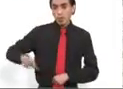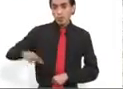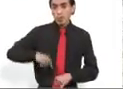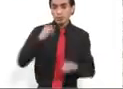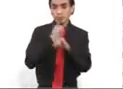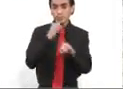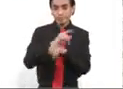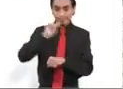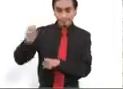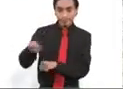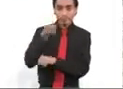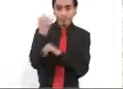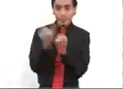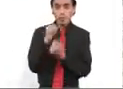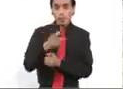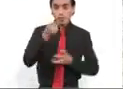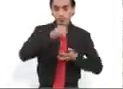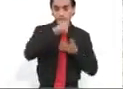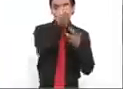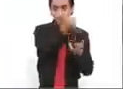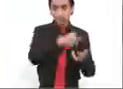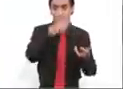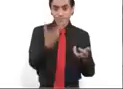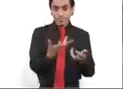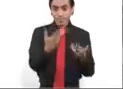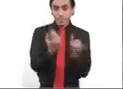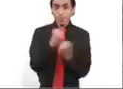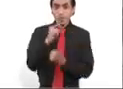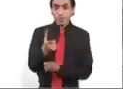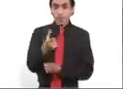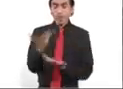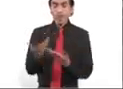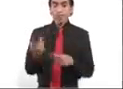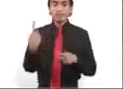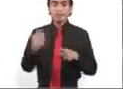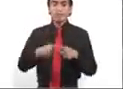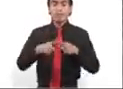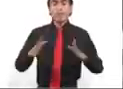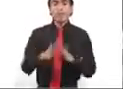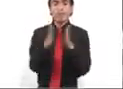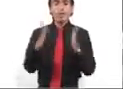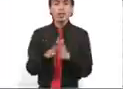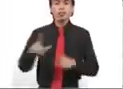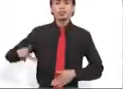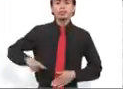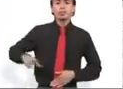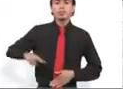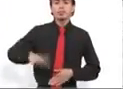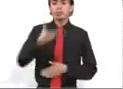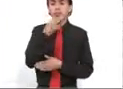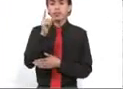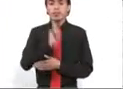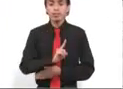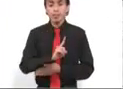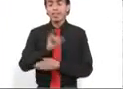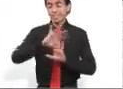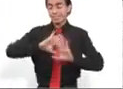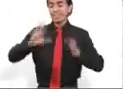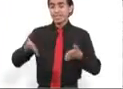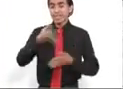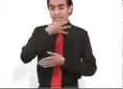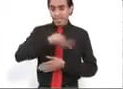sobre presupuesto. Ahora sí. ¿Y los gobernadores invitados, doctora? Sí. Hasta ahora confirmó la gobernadora